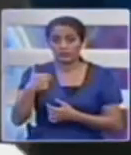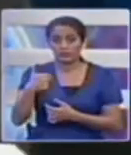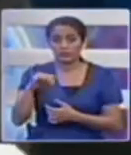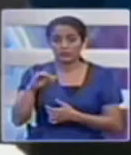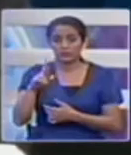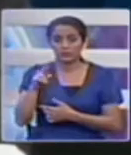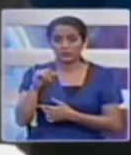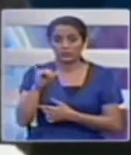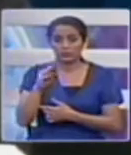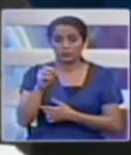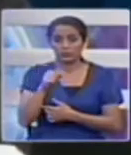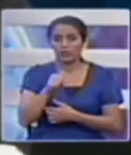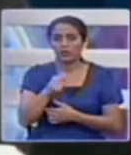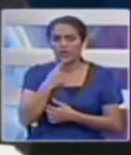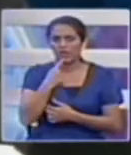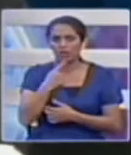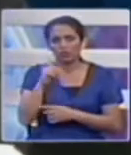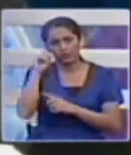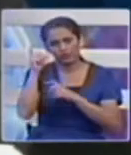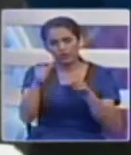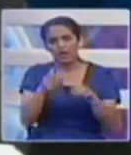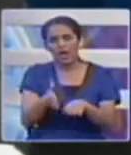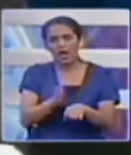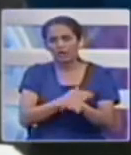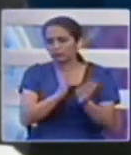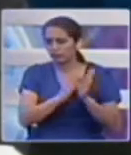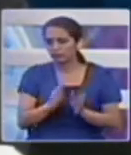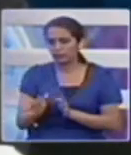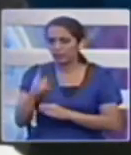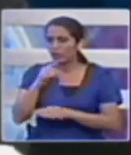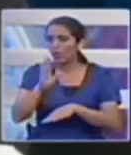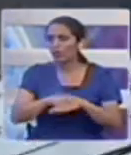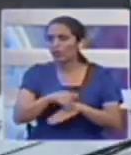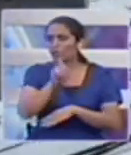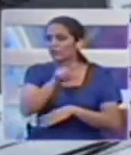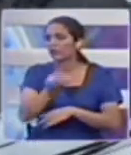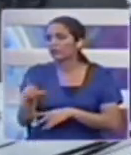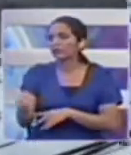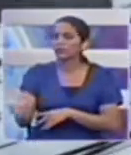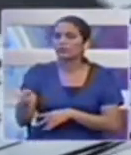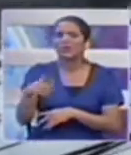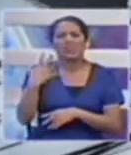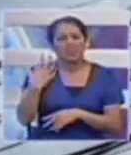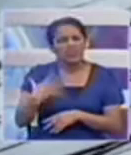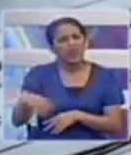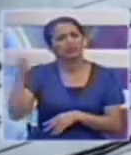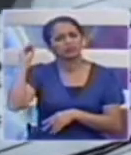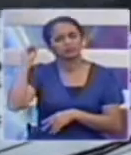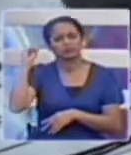que realizó Fiscalía, las personas vinculadas con los delitos que se investigan ya habían salido